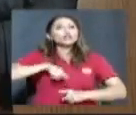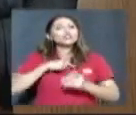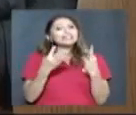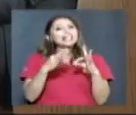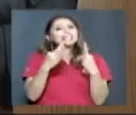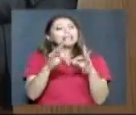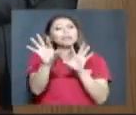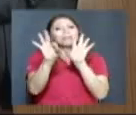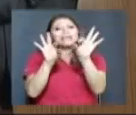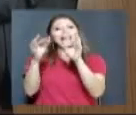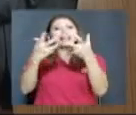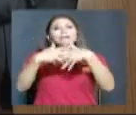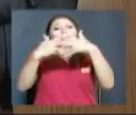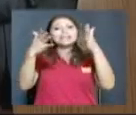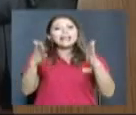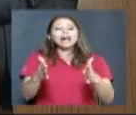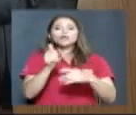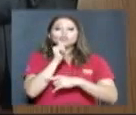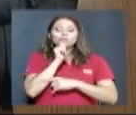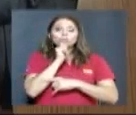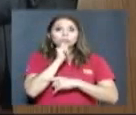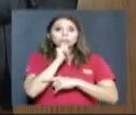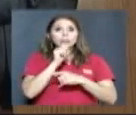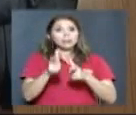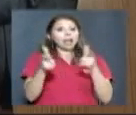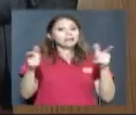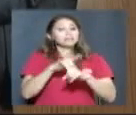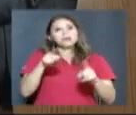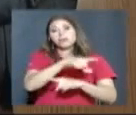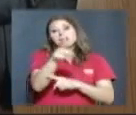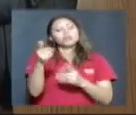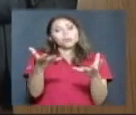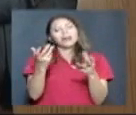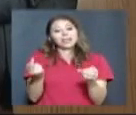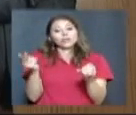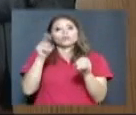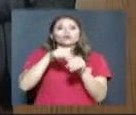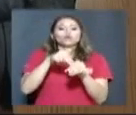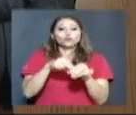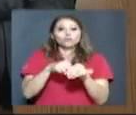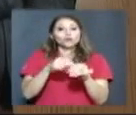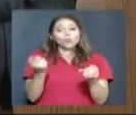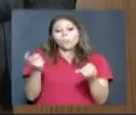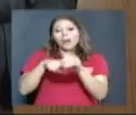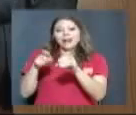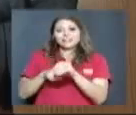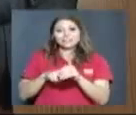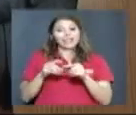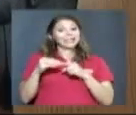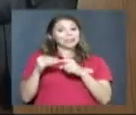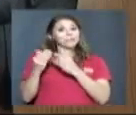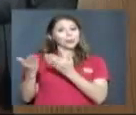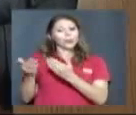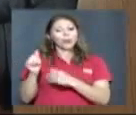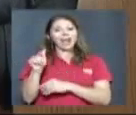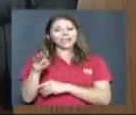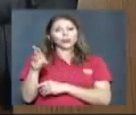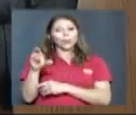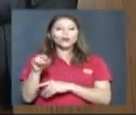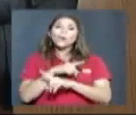a los empresarios, a los grandes empresarios, no se han querido sumar a nuestros encuentros. Pero es una ley que